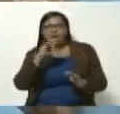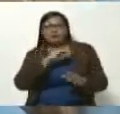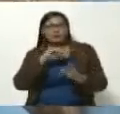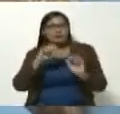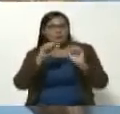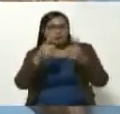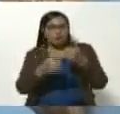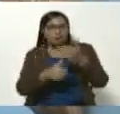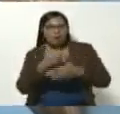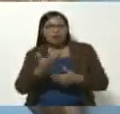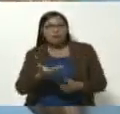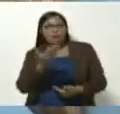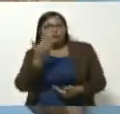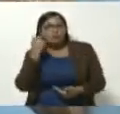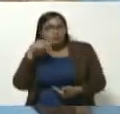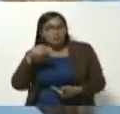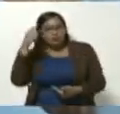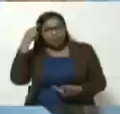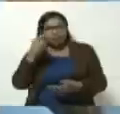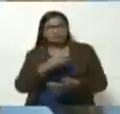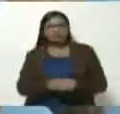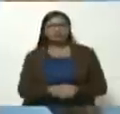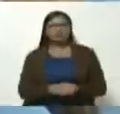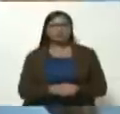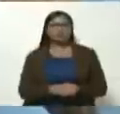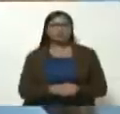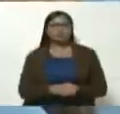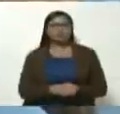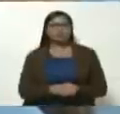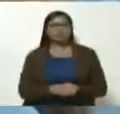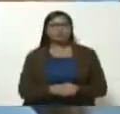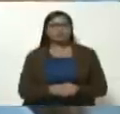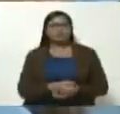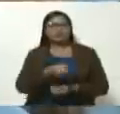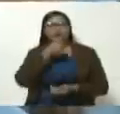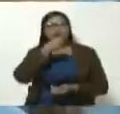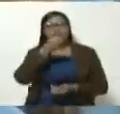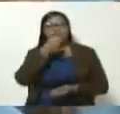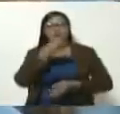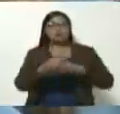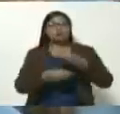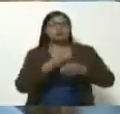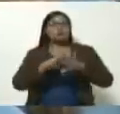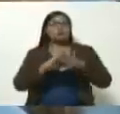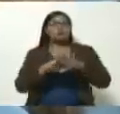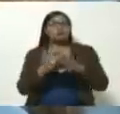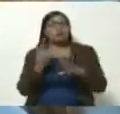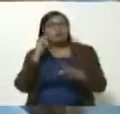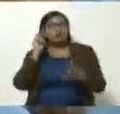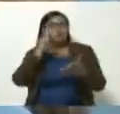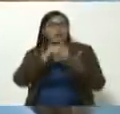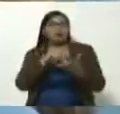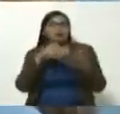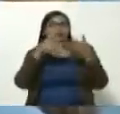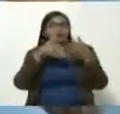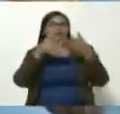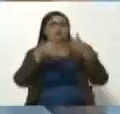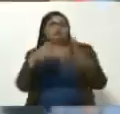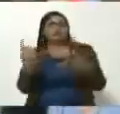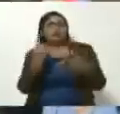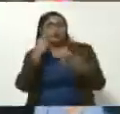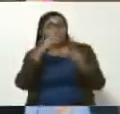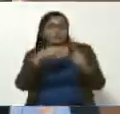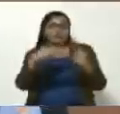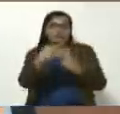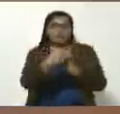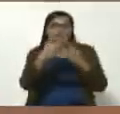comenzar por lo más importante que ocurrió el día de hoy, y fue la rueda de prensa, ya que esta llegada de este buque no solamente estuvo